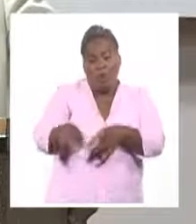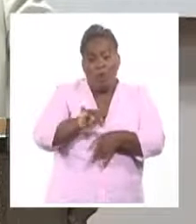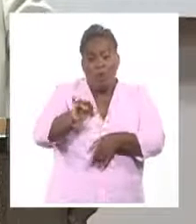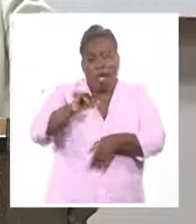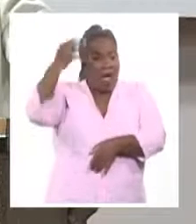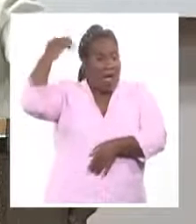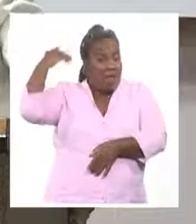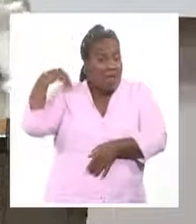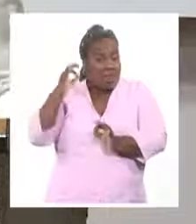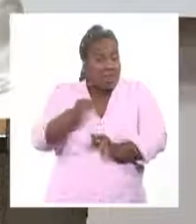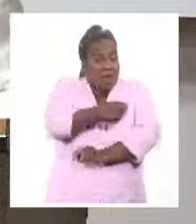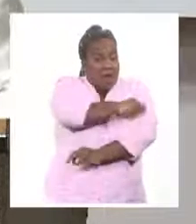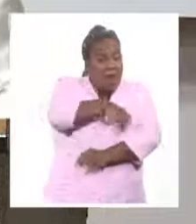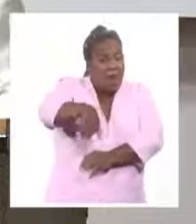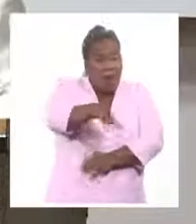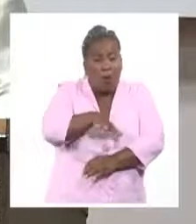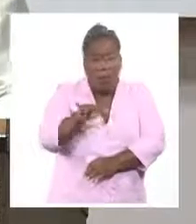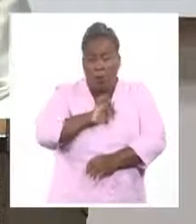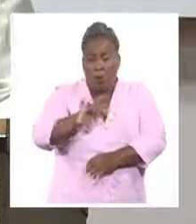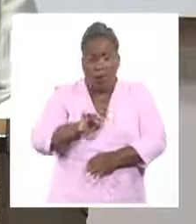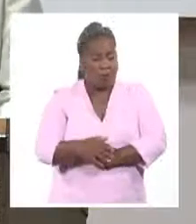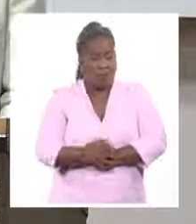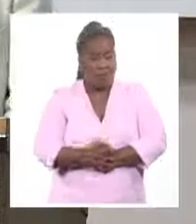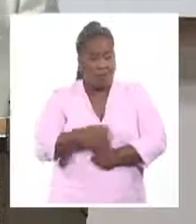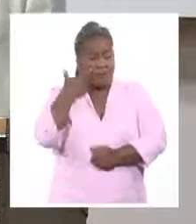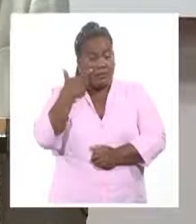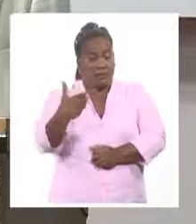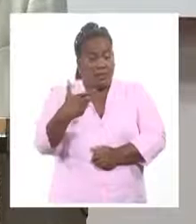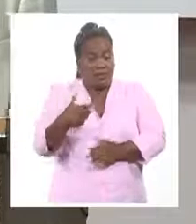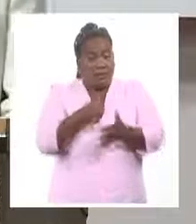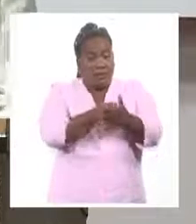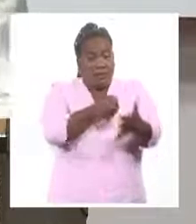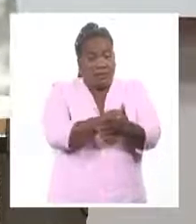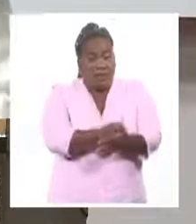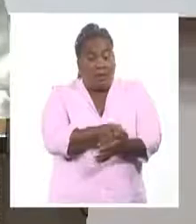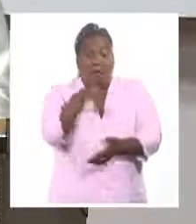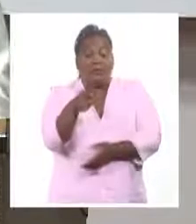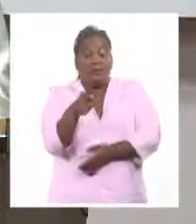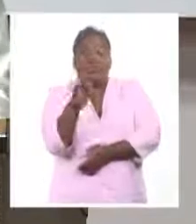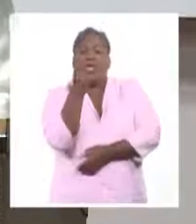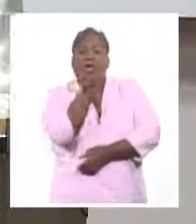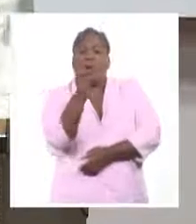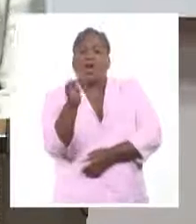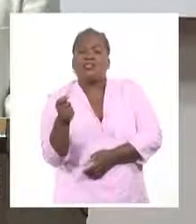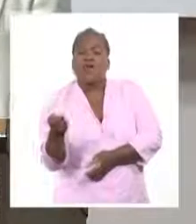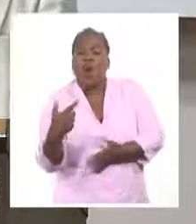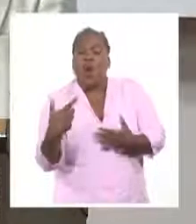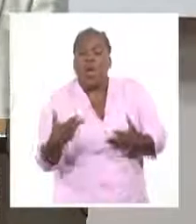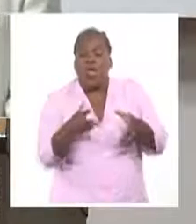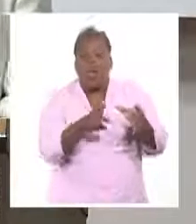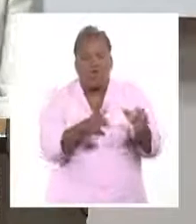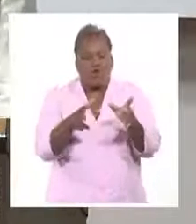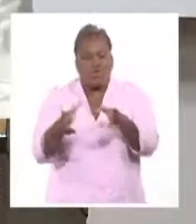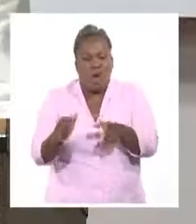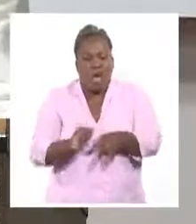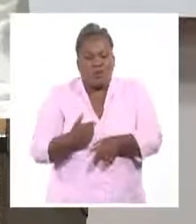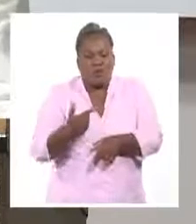mismos. Se precisa en ese sentido un mayor impulso a la educación audiovisual y a la cultura en el espacio